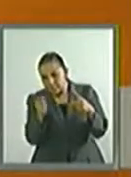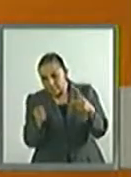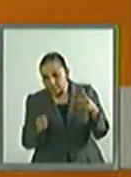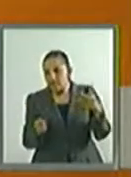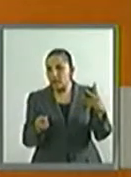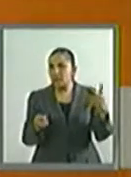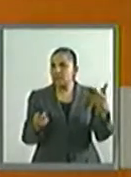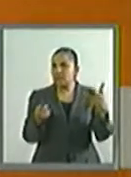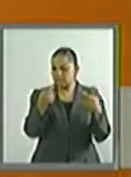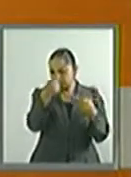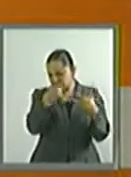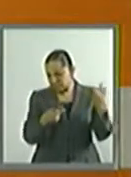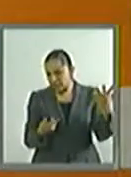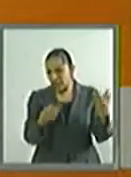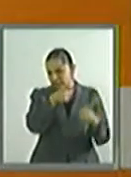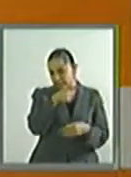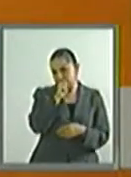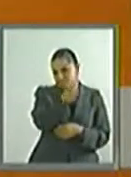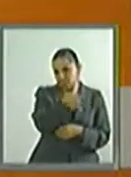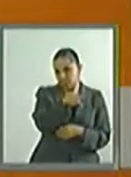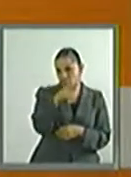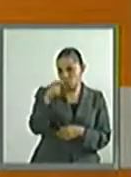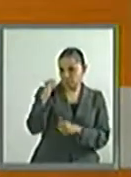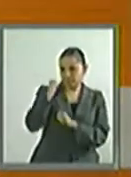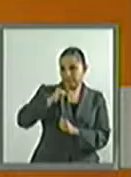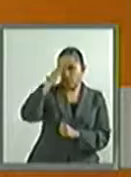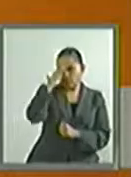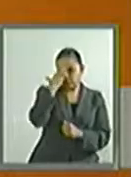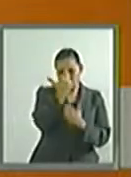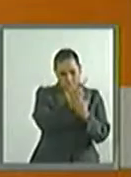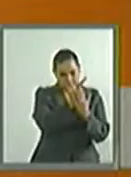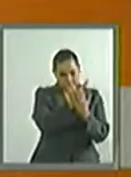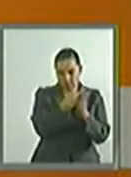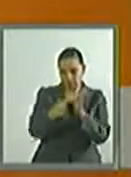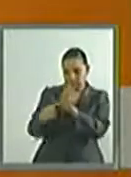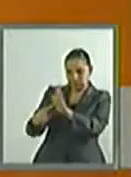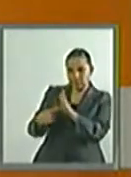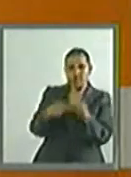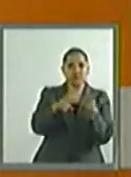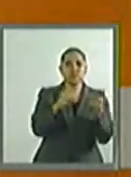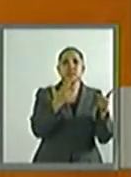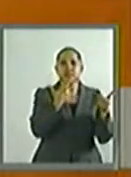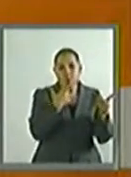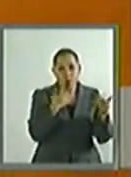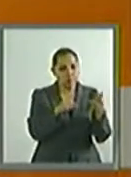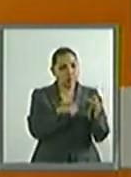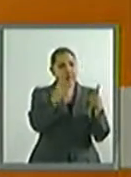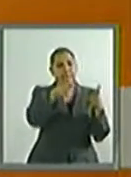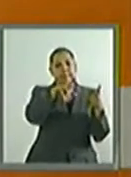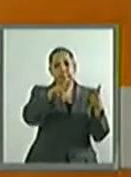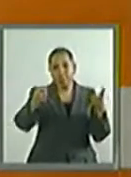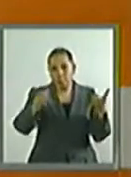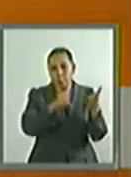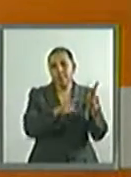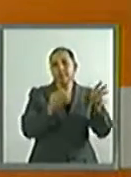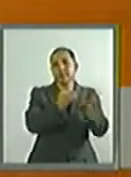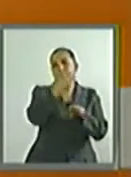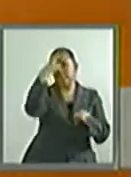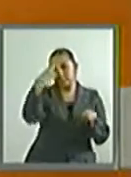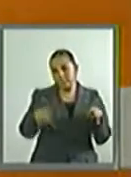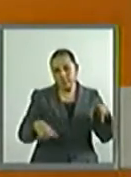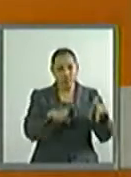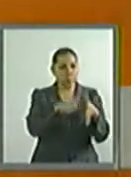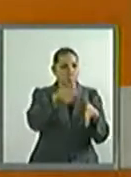que presentó la auditoría, así como en Chihuahua, en Quintana Roo y por supuesto en el Estado de México, Coahuila y